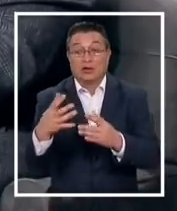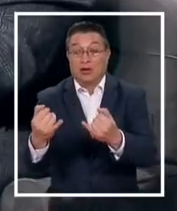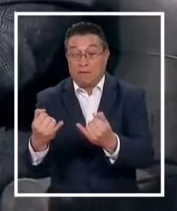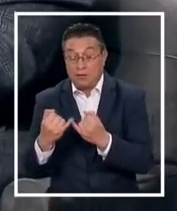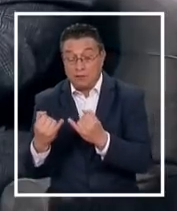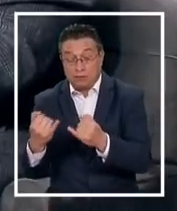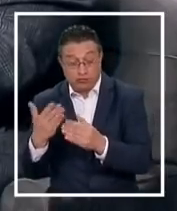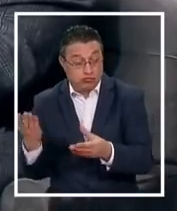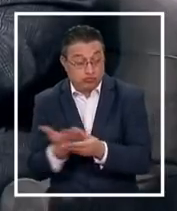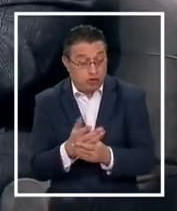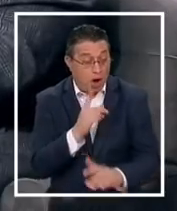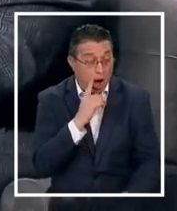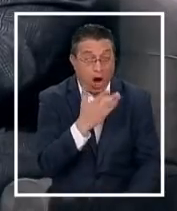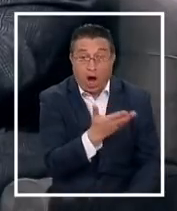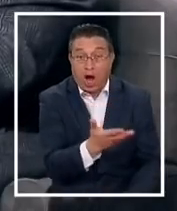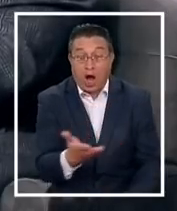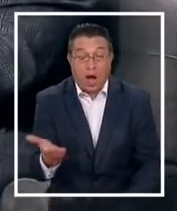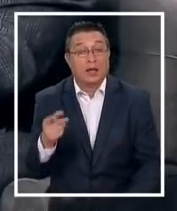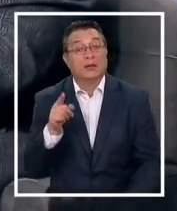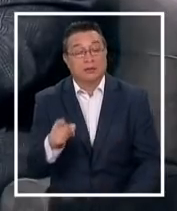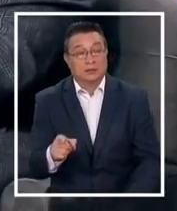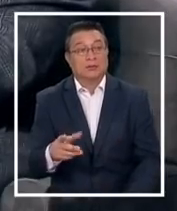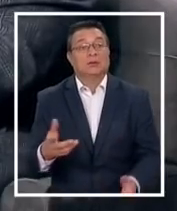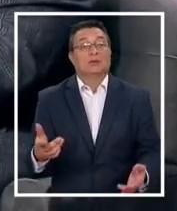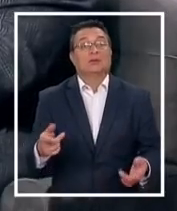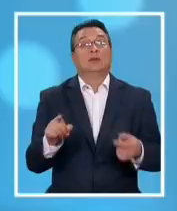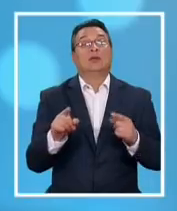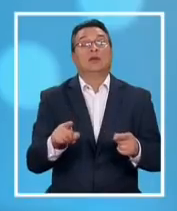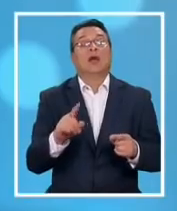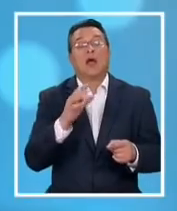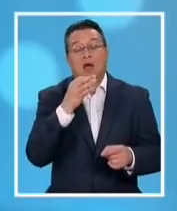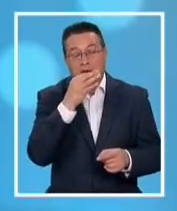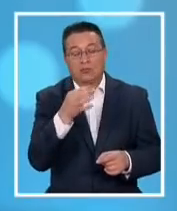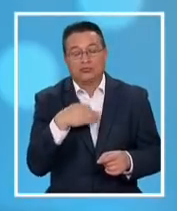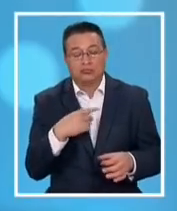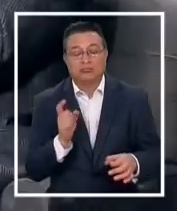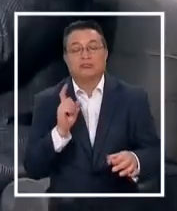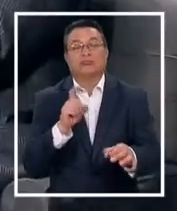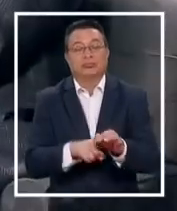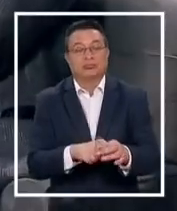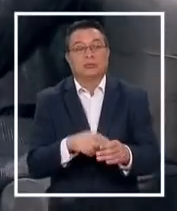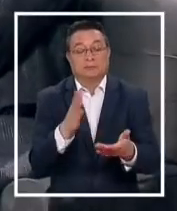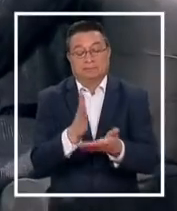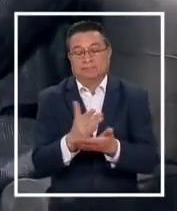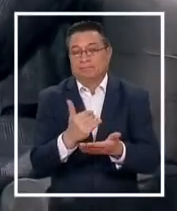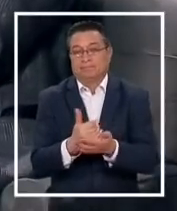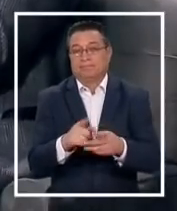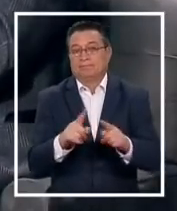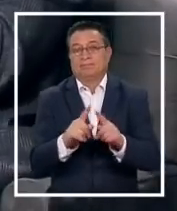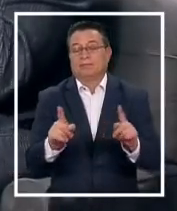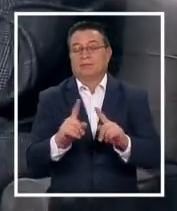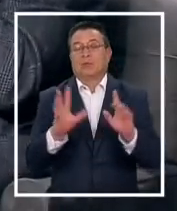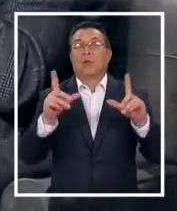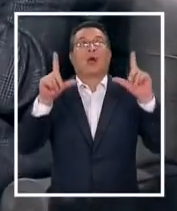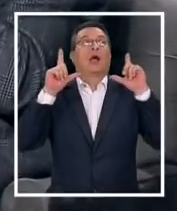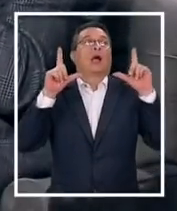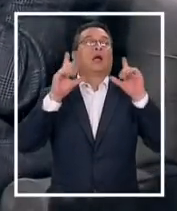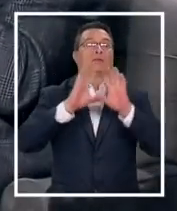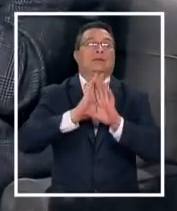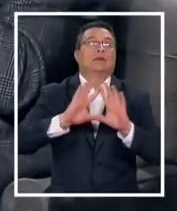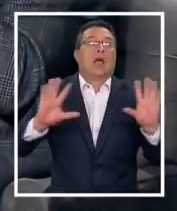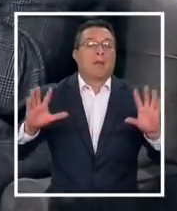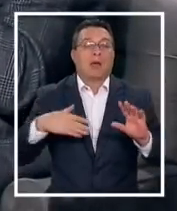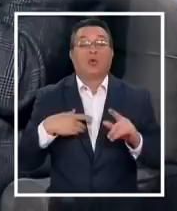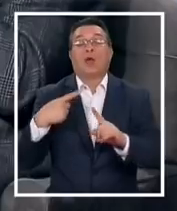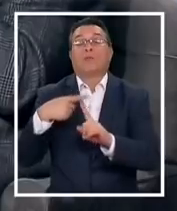que hay sobre la mesa, como dice Pepe, y yo en esto me sumo y adhiero, es una medida tremendamente populista que lo que está